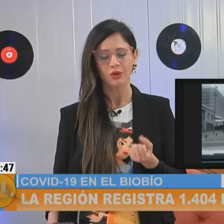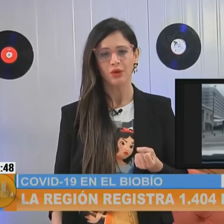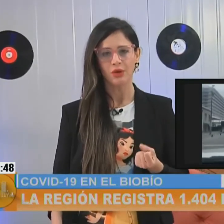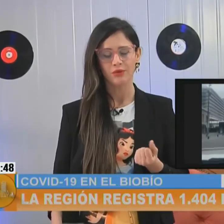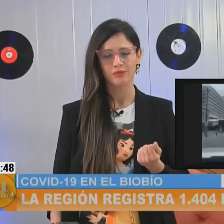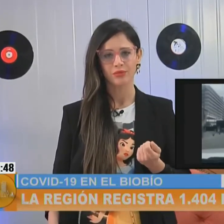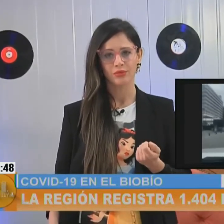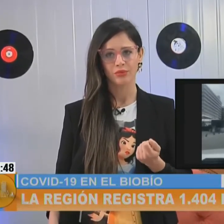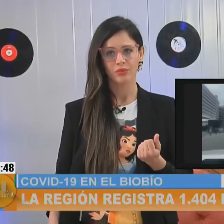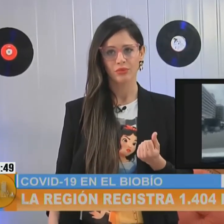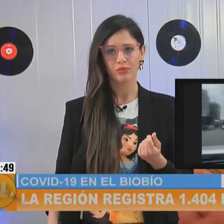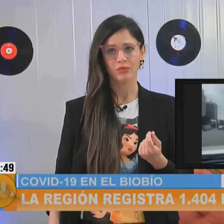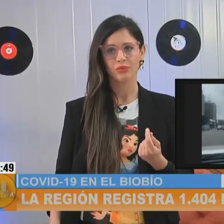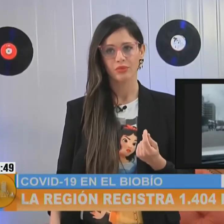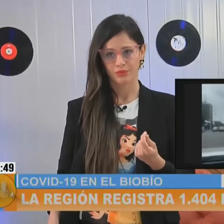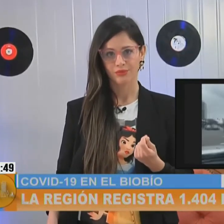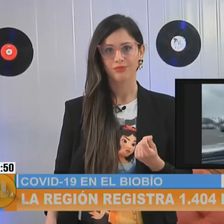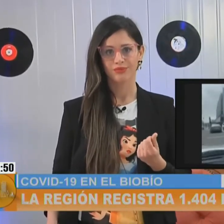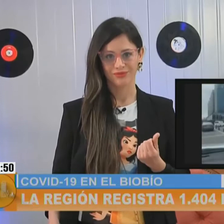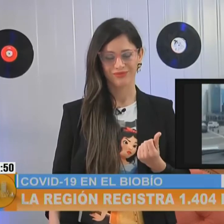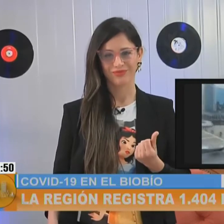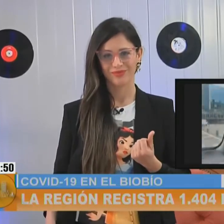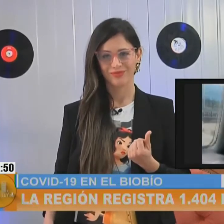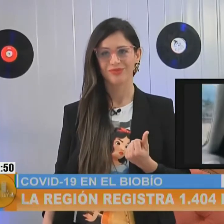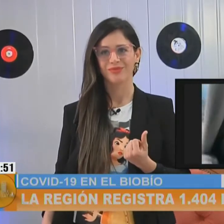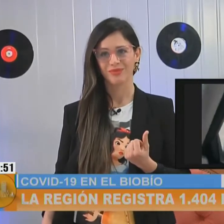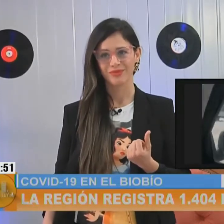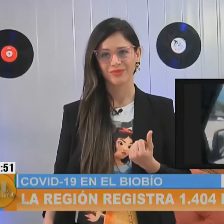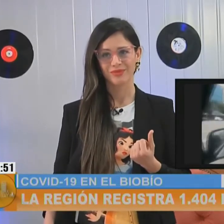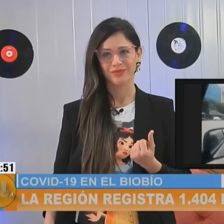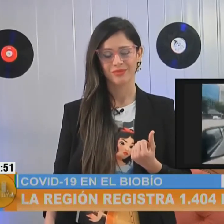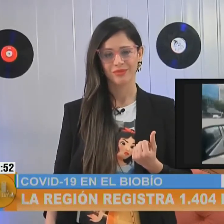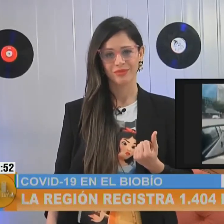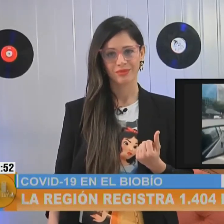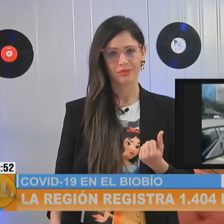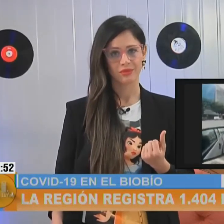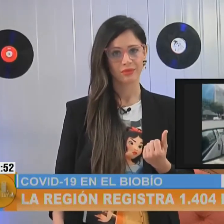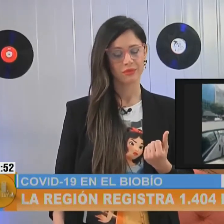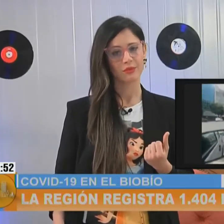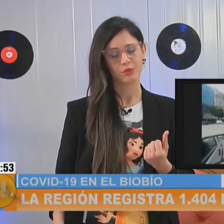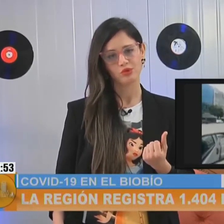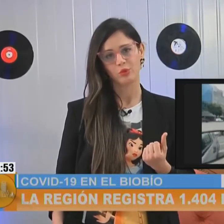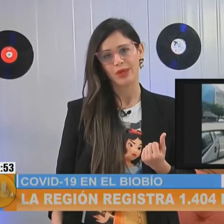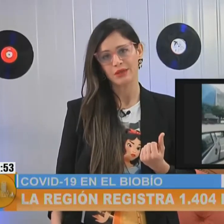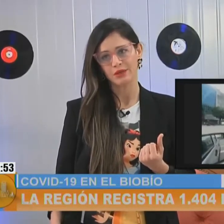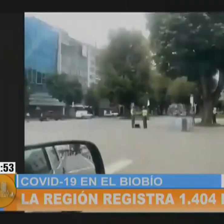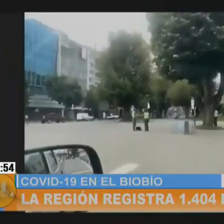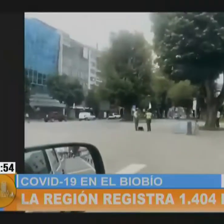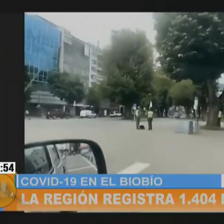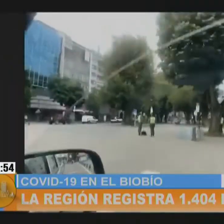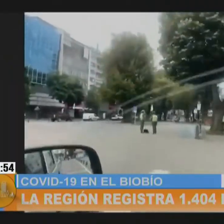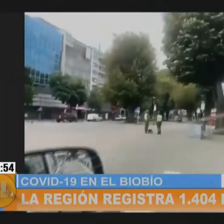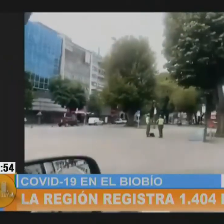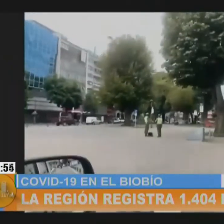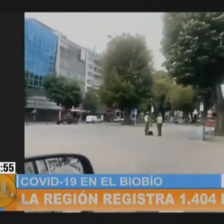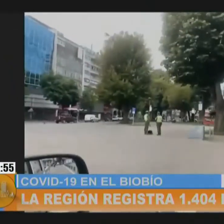no? Sí, por supuesto. Oye, pero nos podemos superar un poco más y la idea es que no sea así. Por supuesto. La idea es que no sea